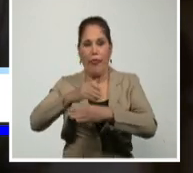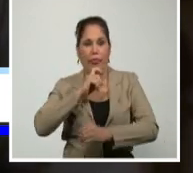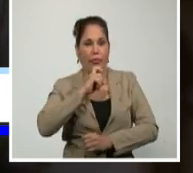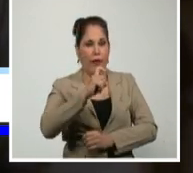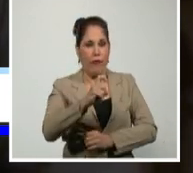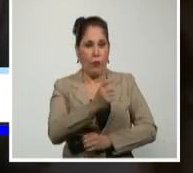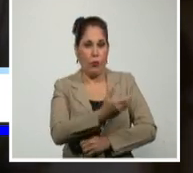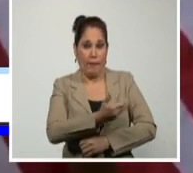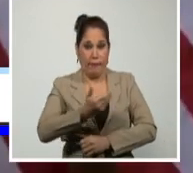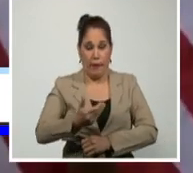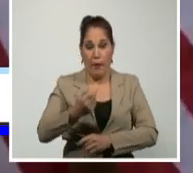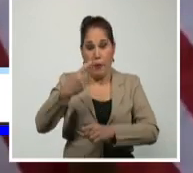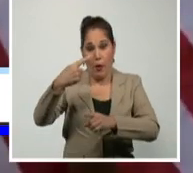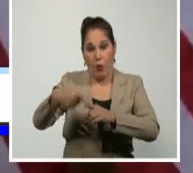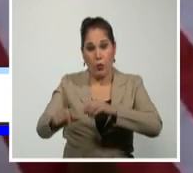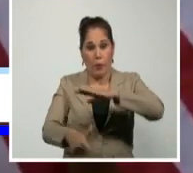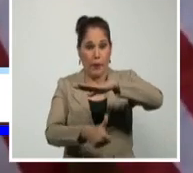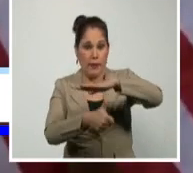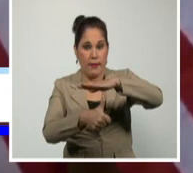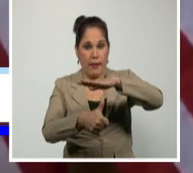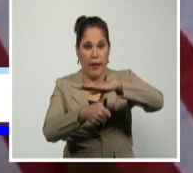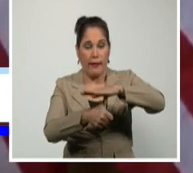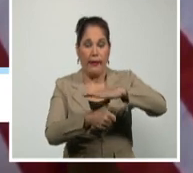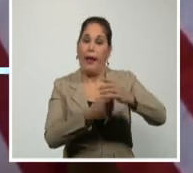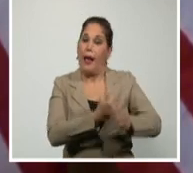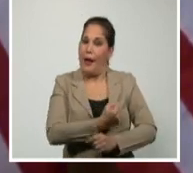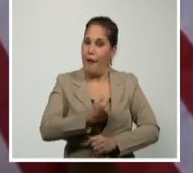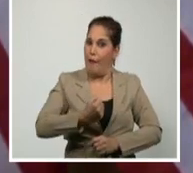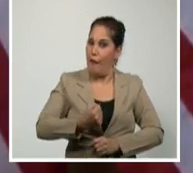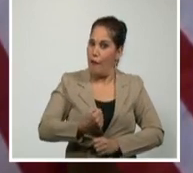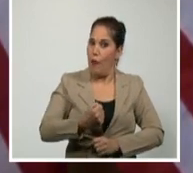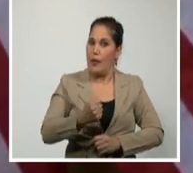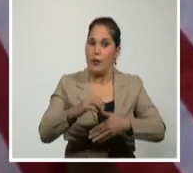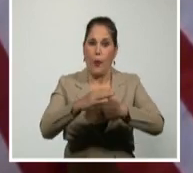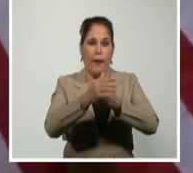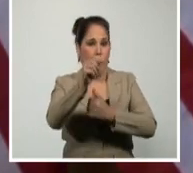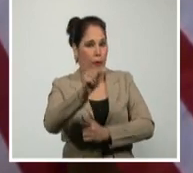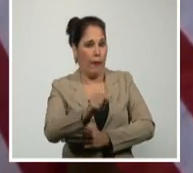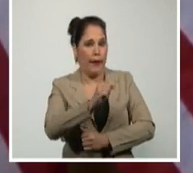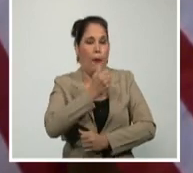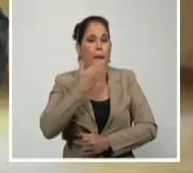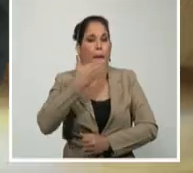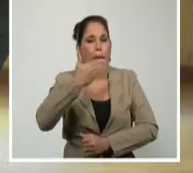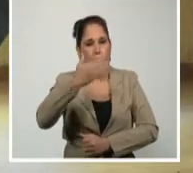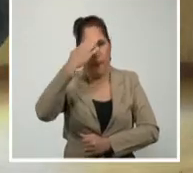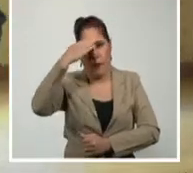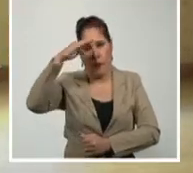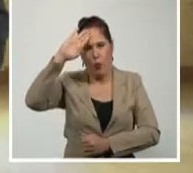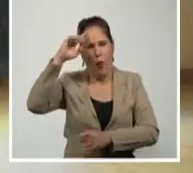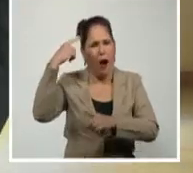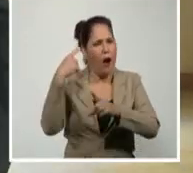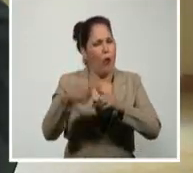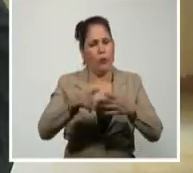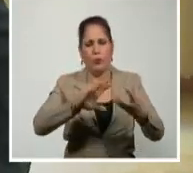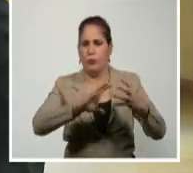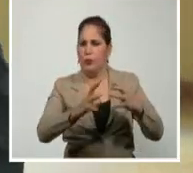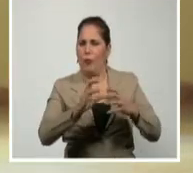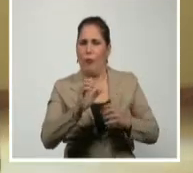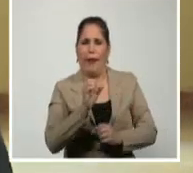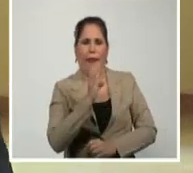venidera administración cualquier futuro esfuerzo diplomático que pueda parecer favorable a Cuba. Esos y otros calificativos de